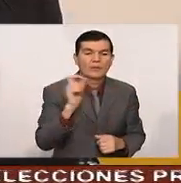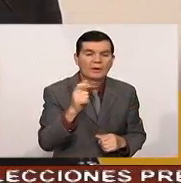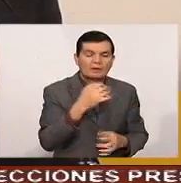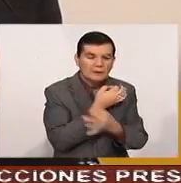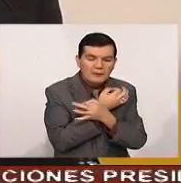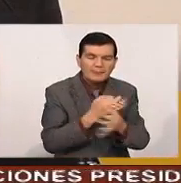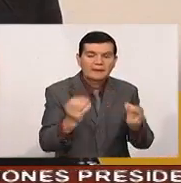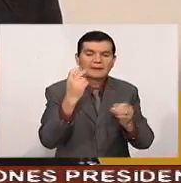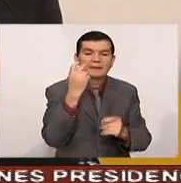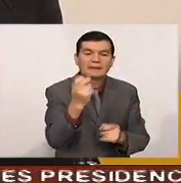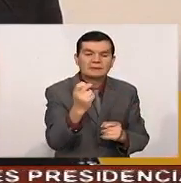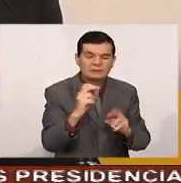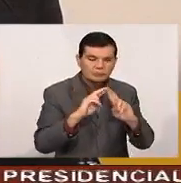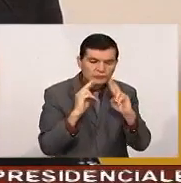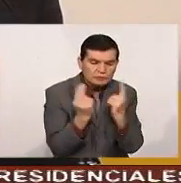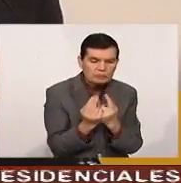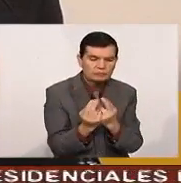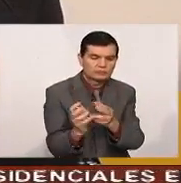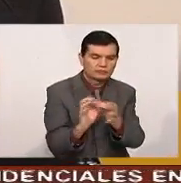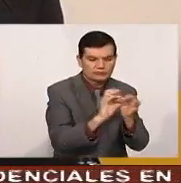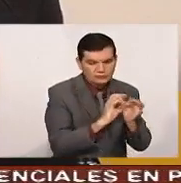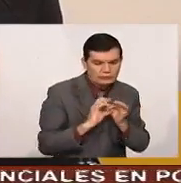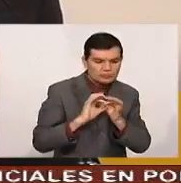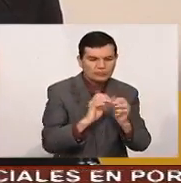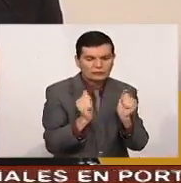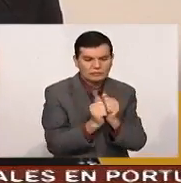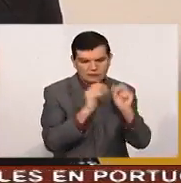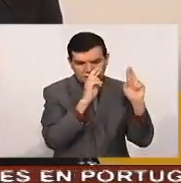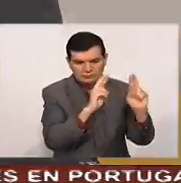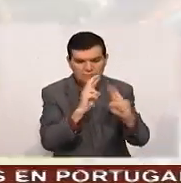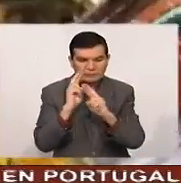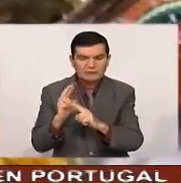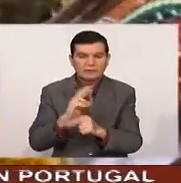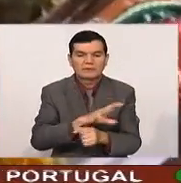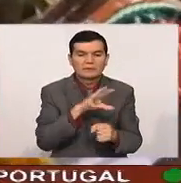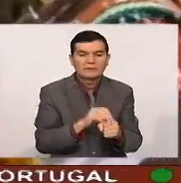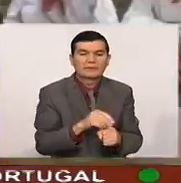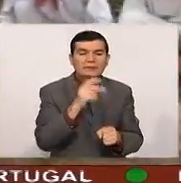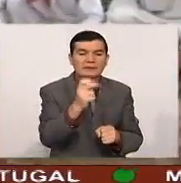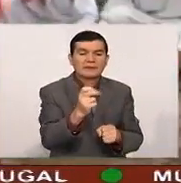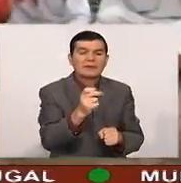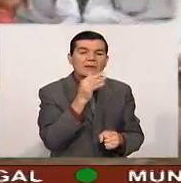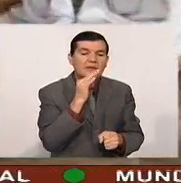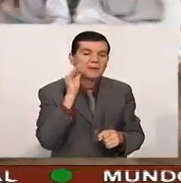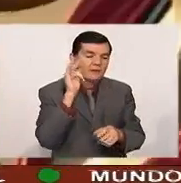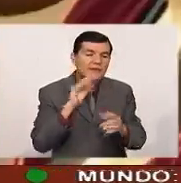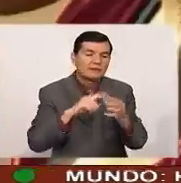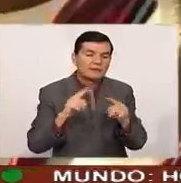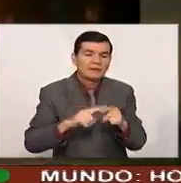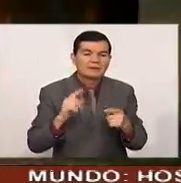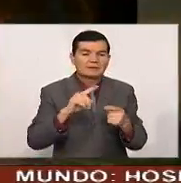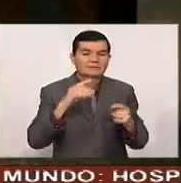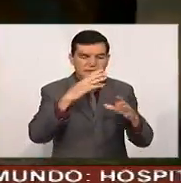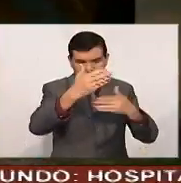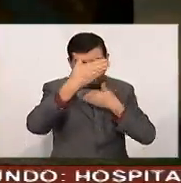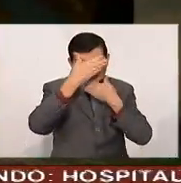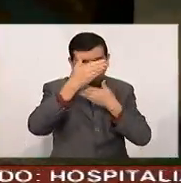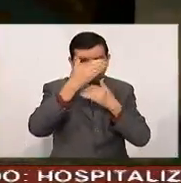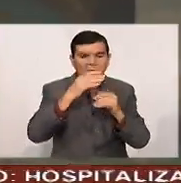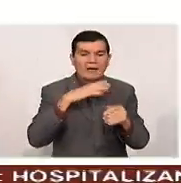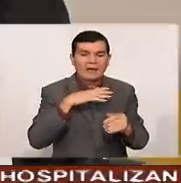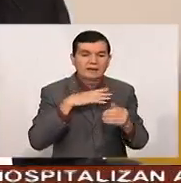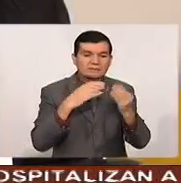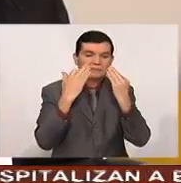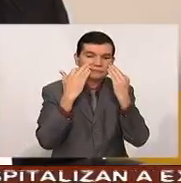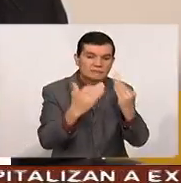esperamos? Eso, de unión, de integración, de respeto entre unos y otros. Señaló que otros grupos como el zapatismo estarán